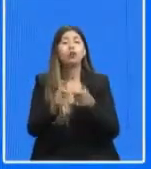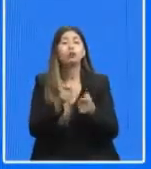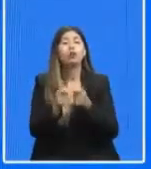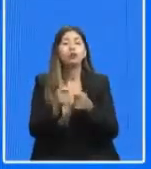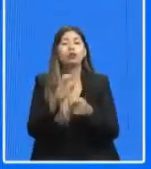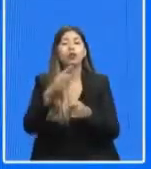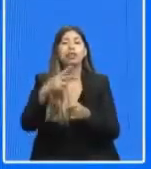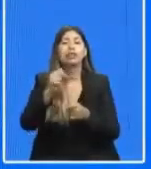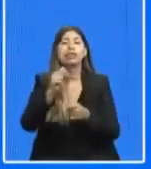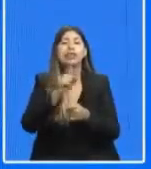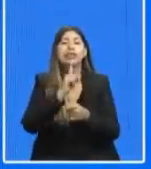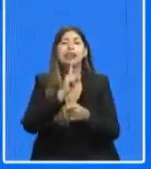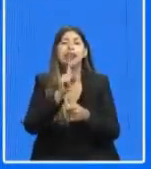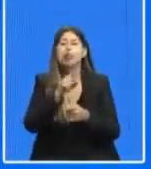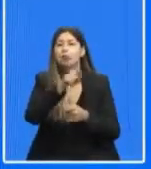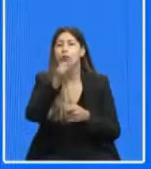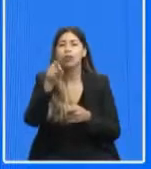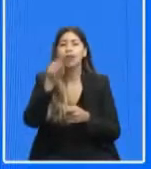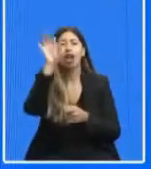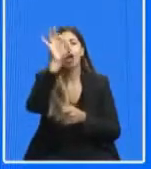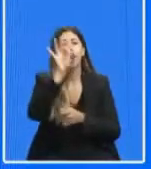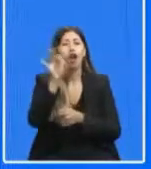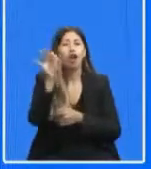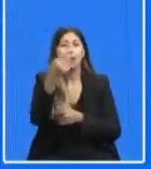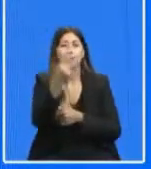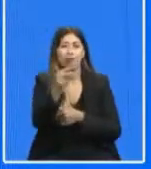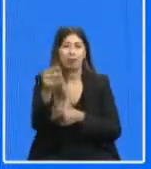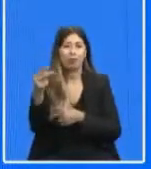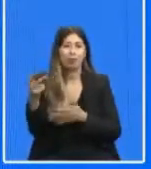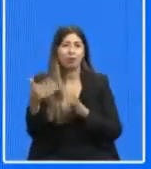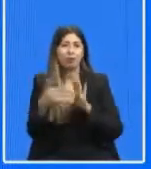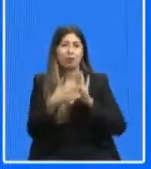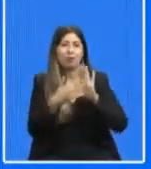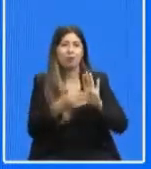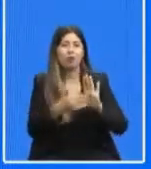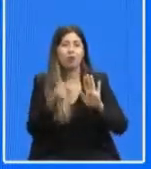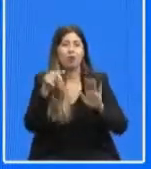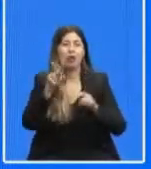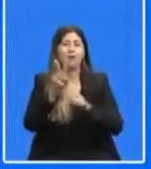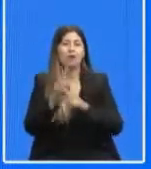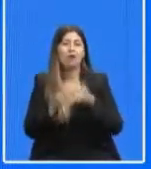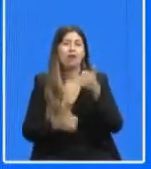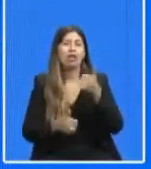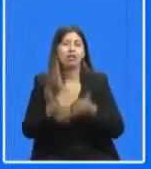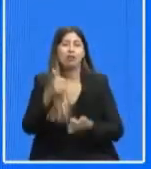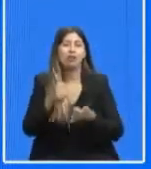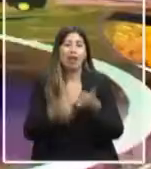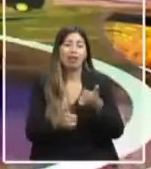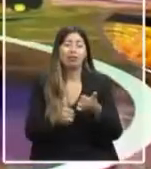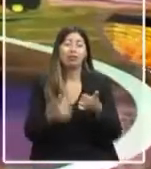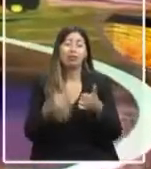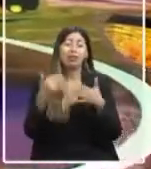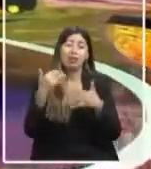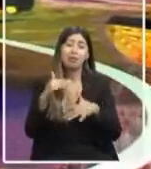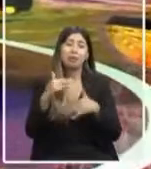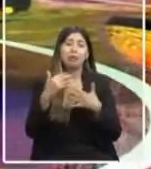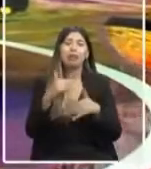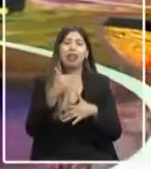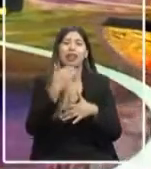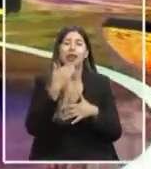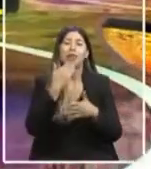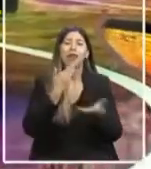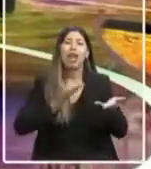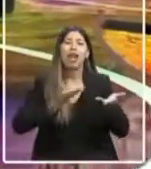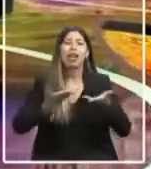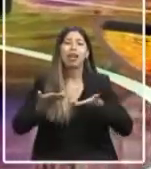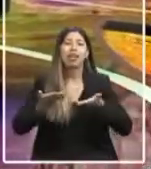para ver lo que opinan en base a lo expuesto por este profesional. Y es muy importante la